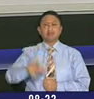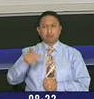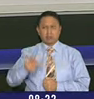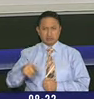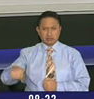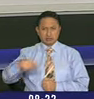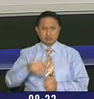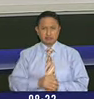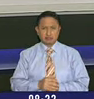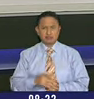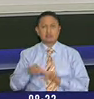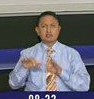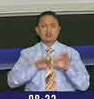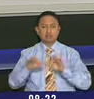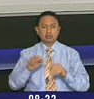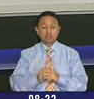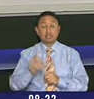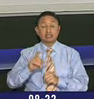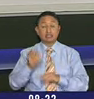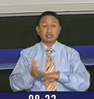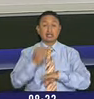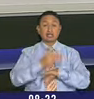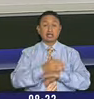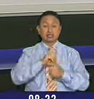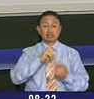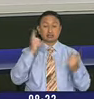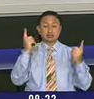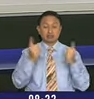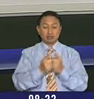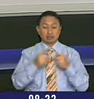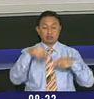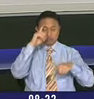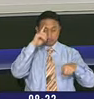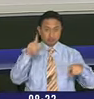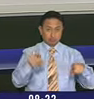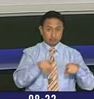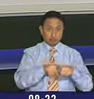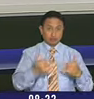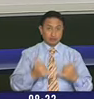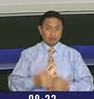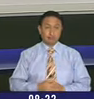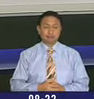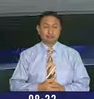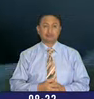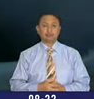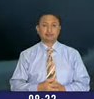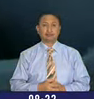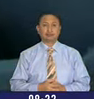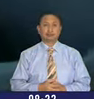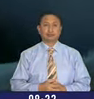ejecutar, explican los expertos, es necesario los cambios estén acordes al momento actual.